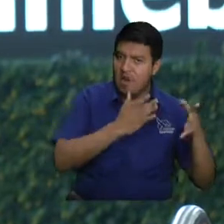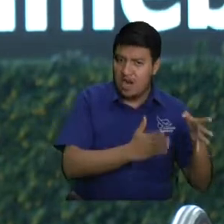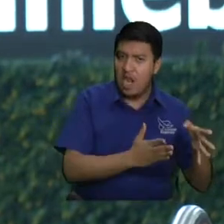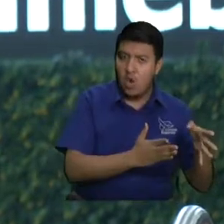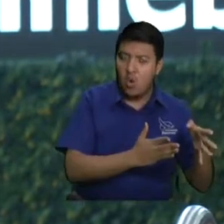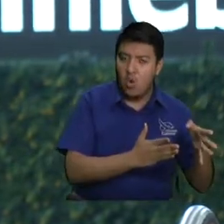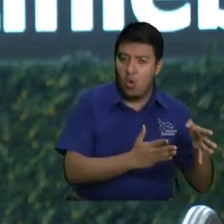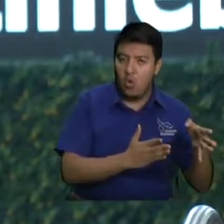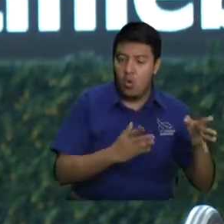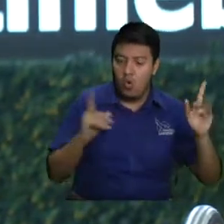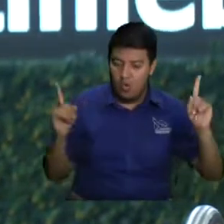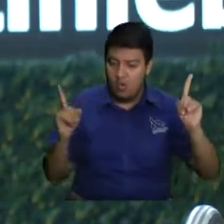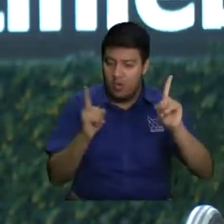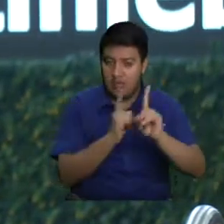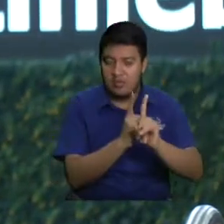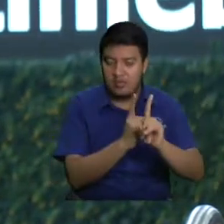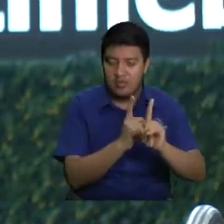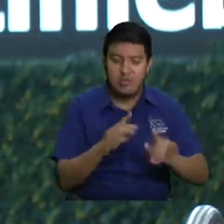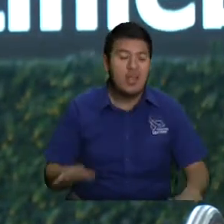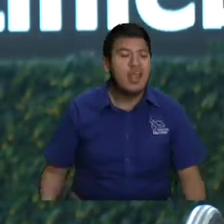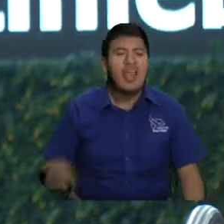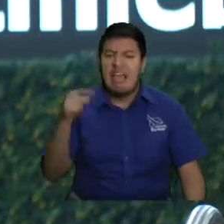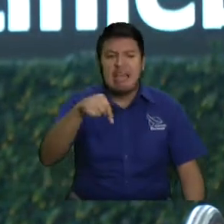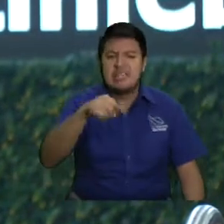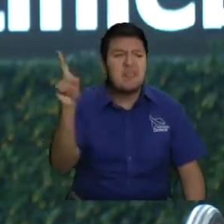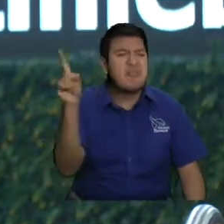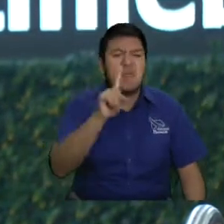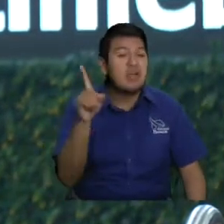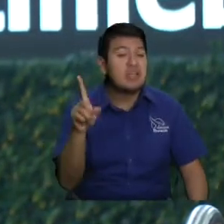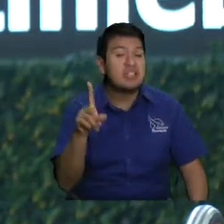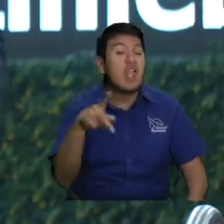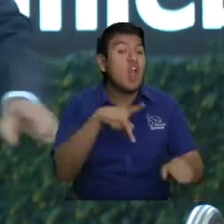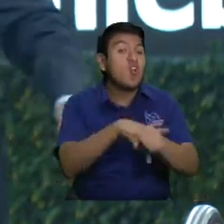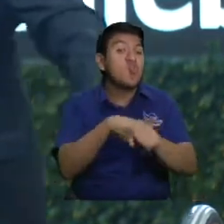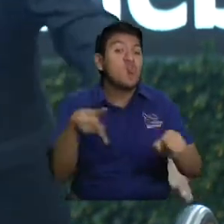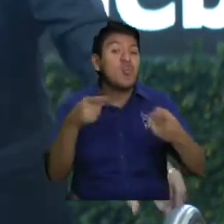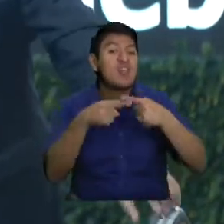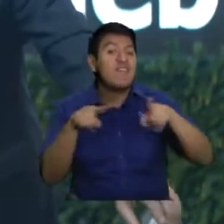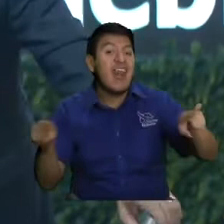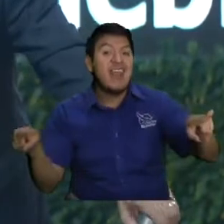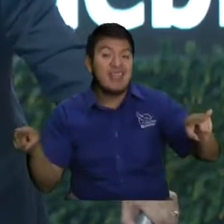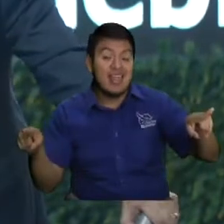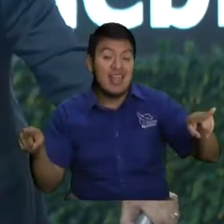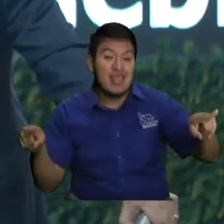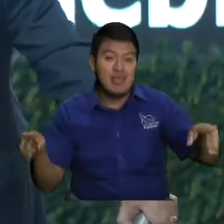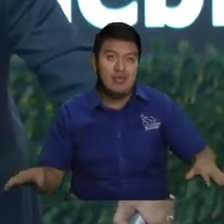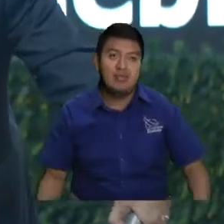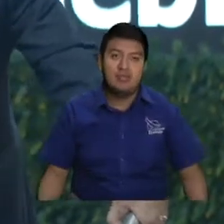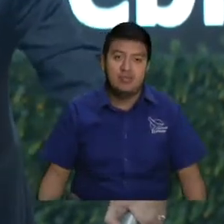ese yugo desigual. No es un yugo desigual. Si los dos creen lo mismo, porque ahí dice con los